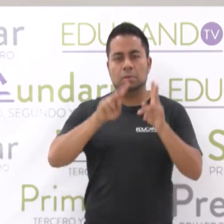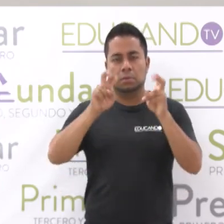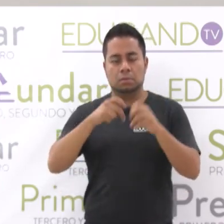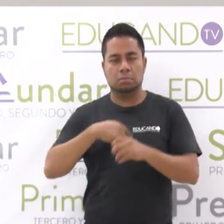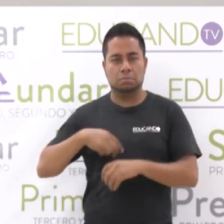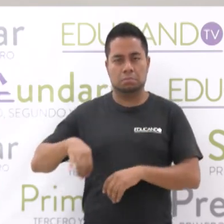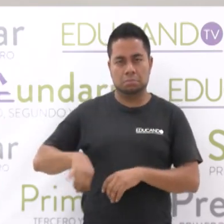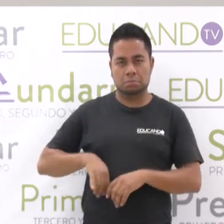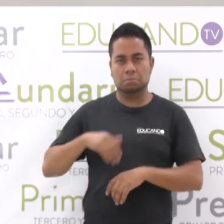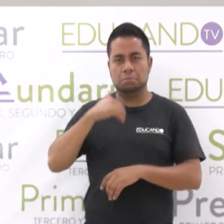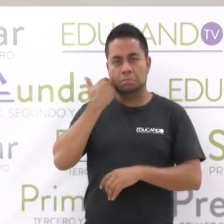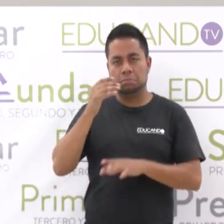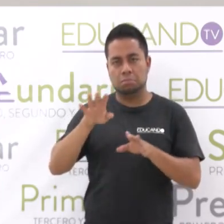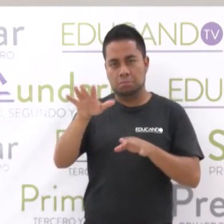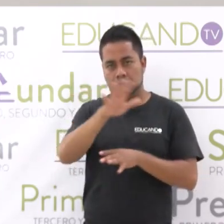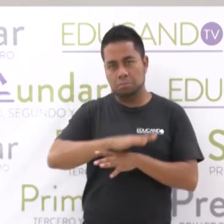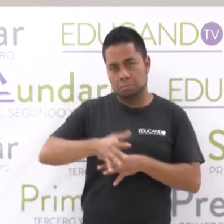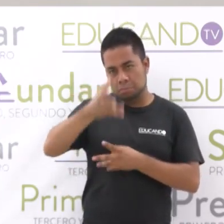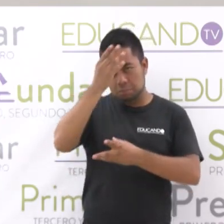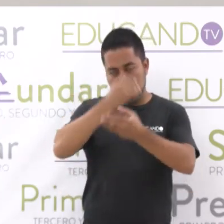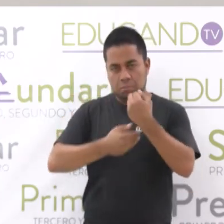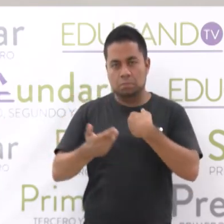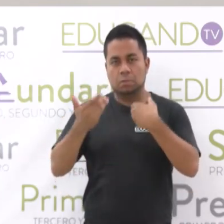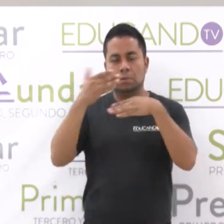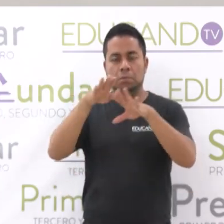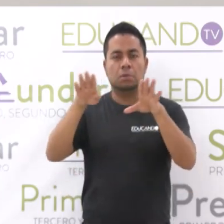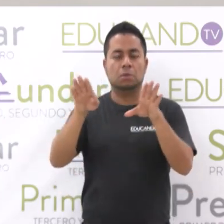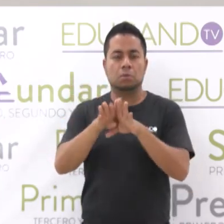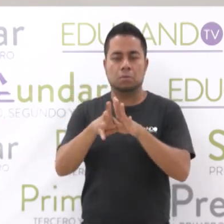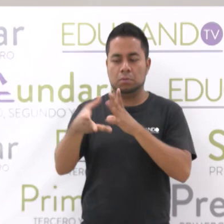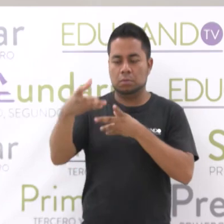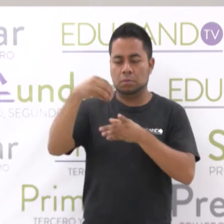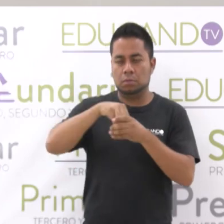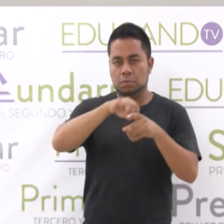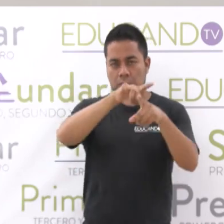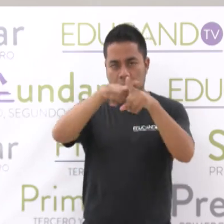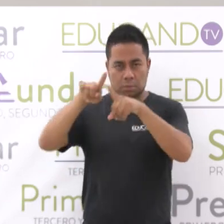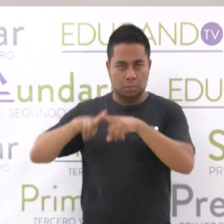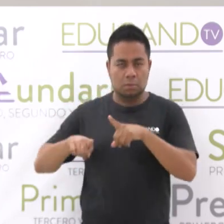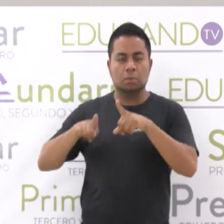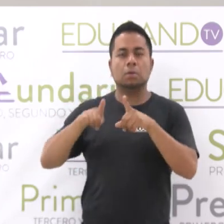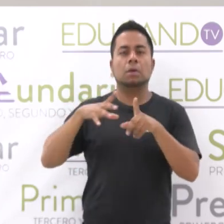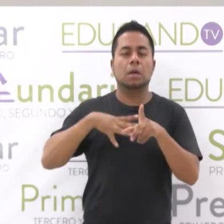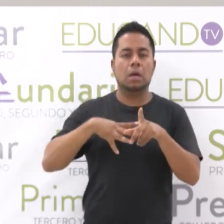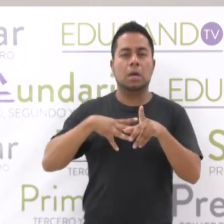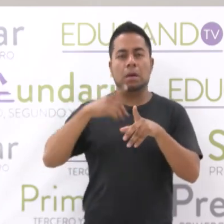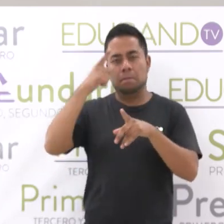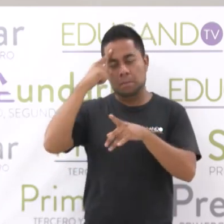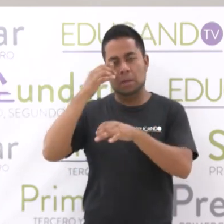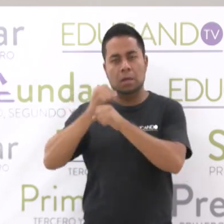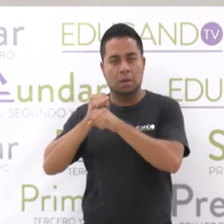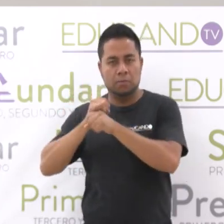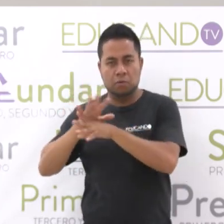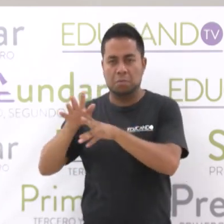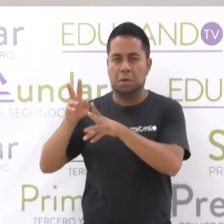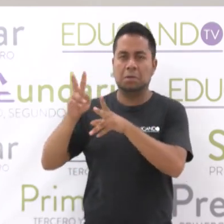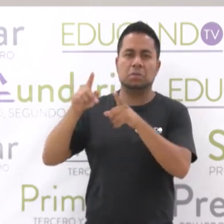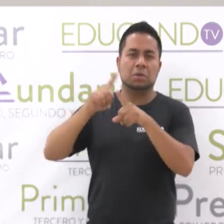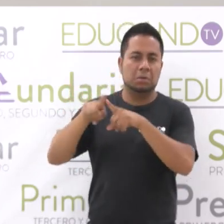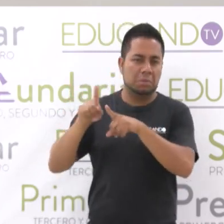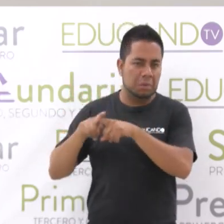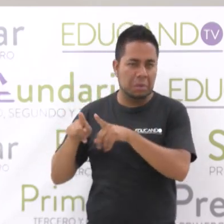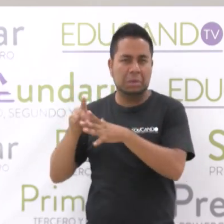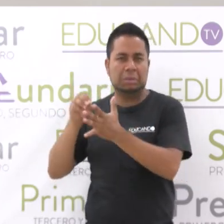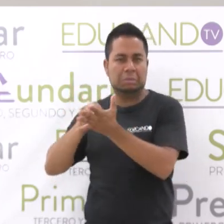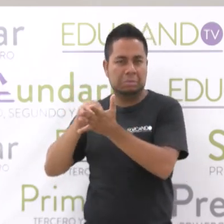interesaba que ustedes aprendieran acerca de cómo incorporar diferentes fuentes de información, diferente información a